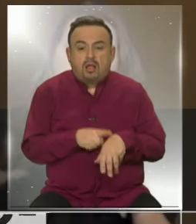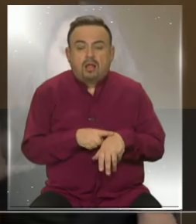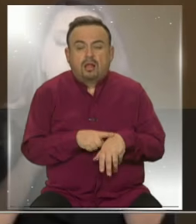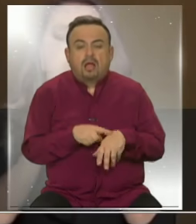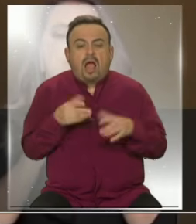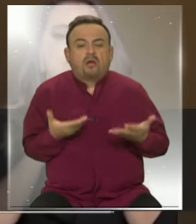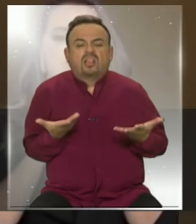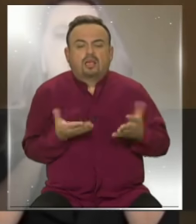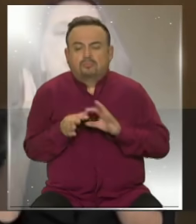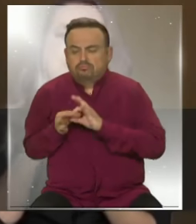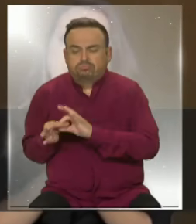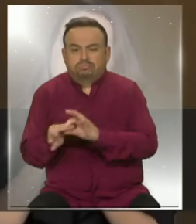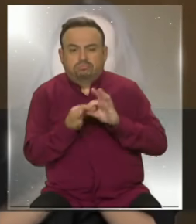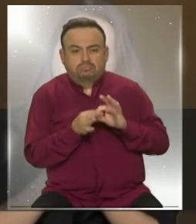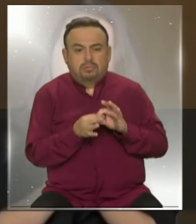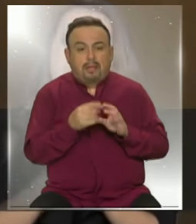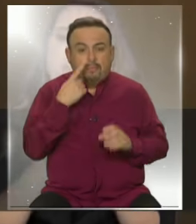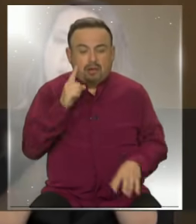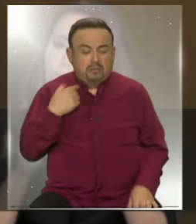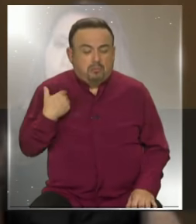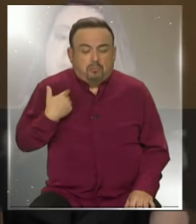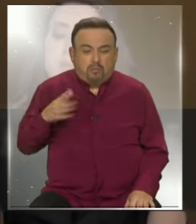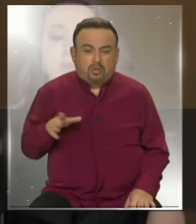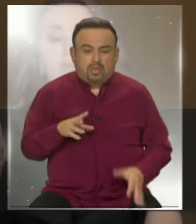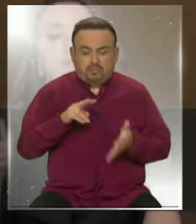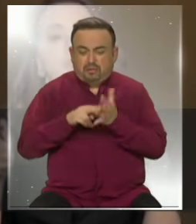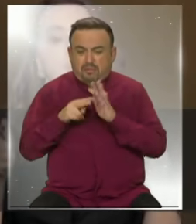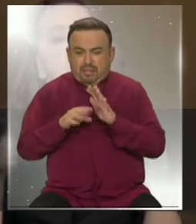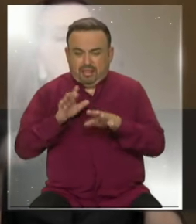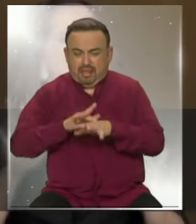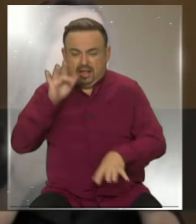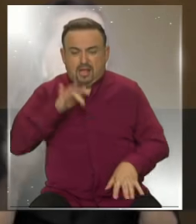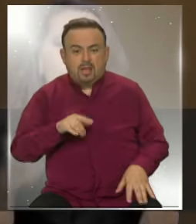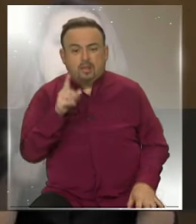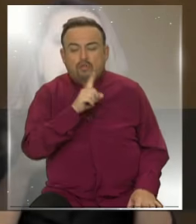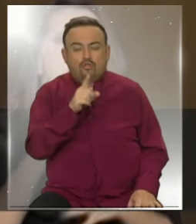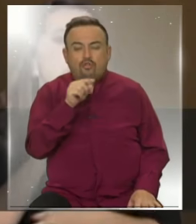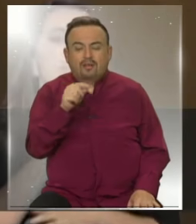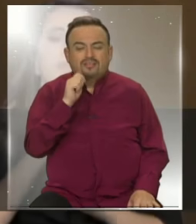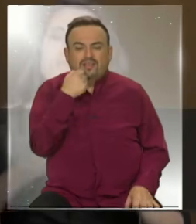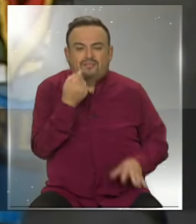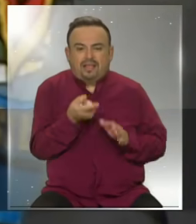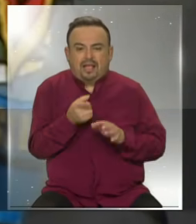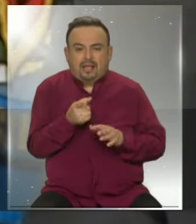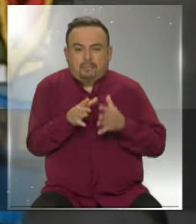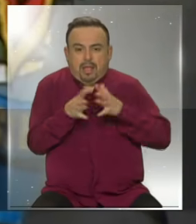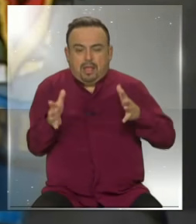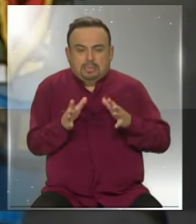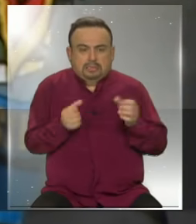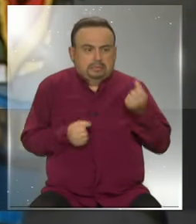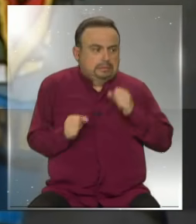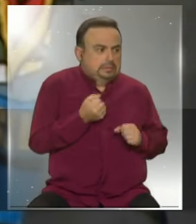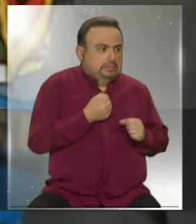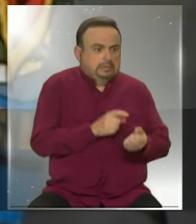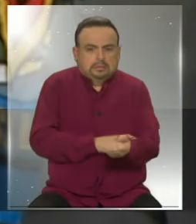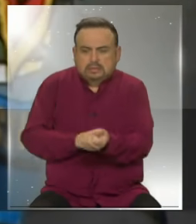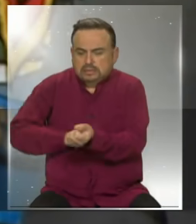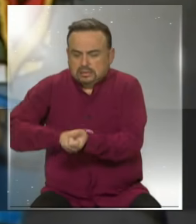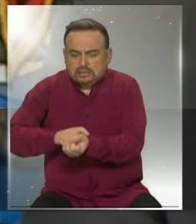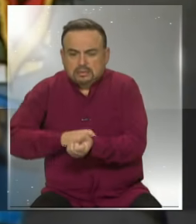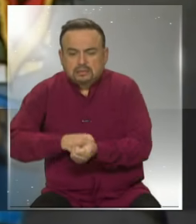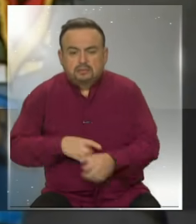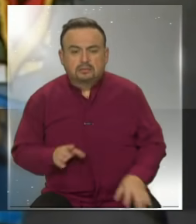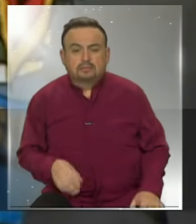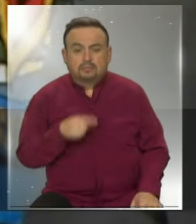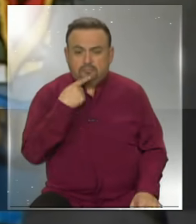unión. Ainda que el problema possa se agravar, no hay motivo para pánico. La verdad está ahí.